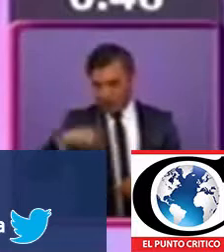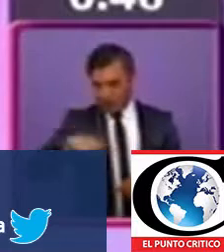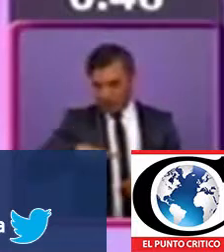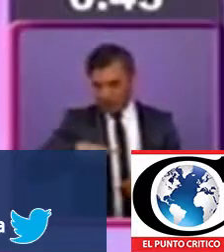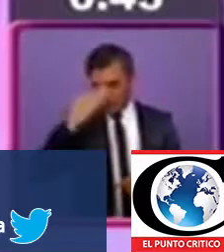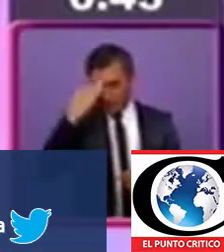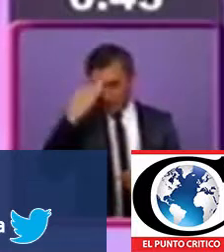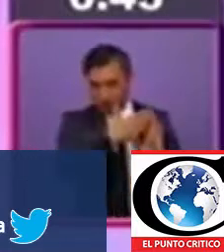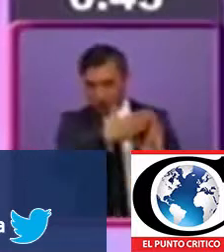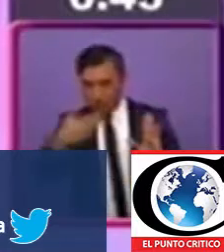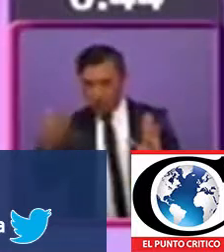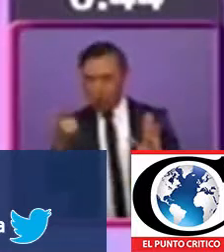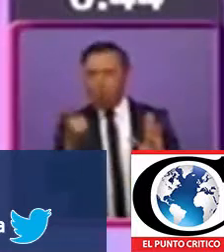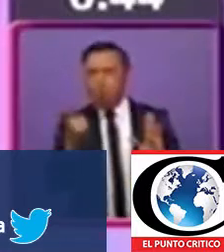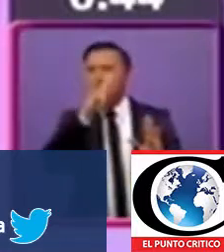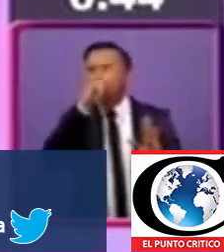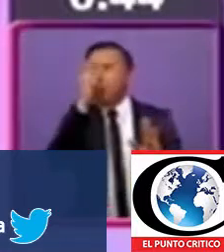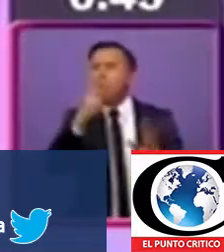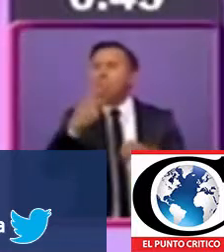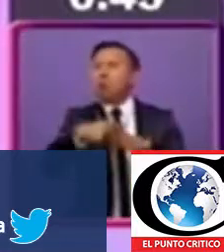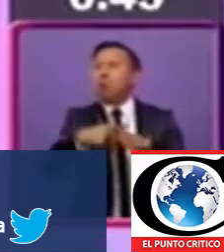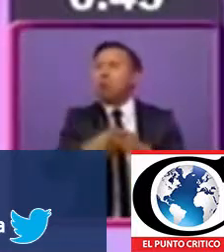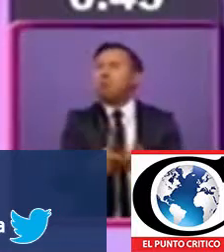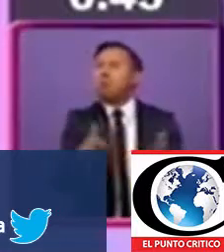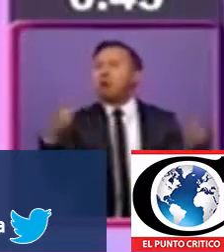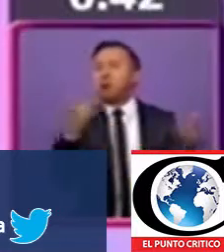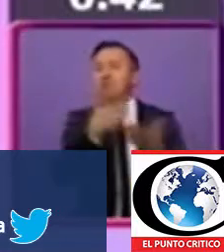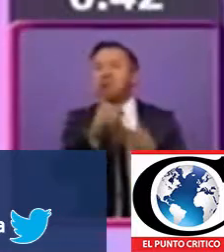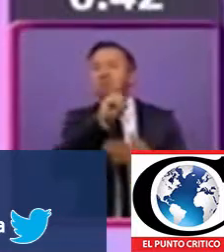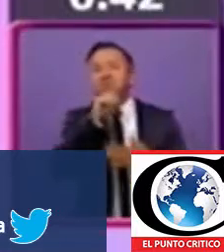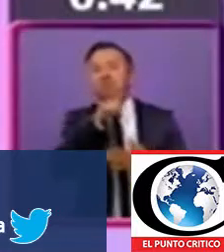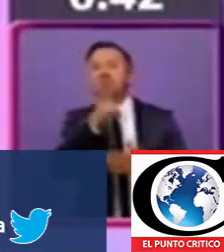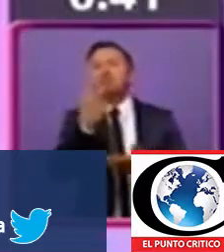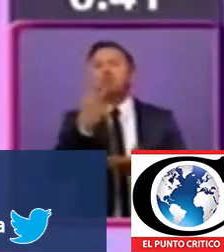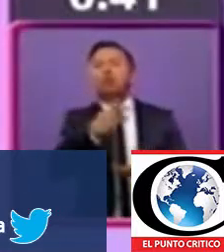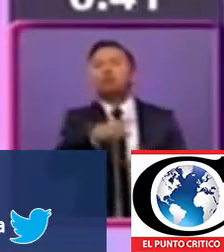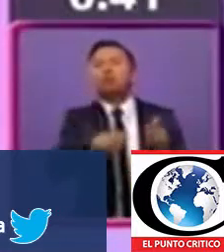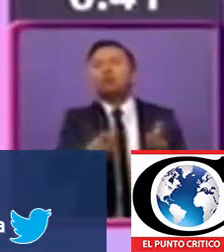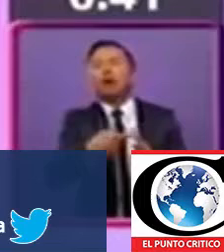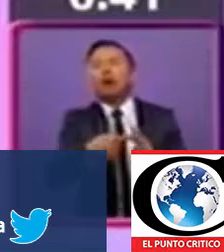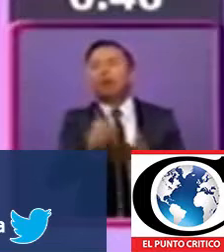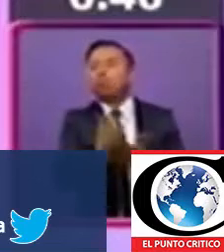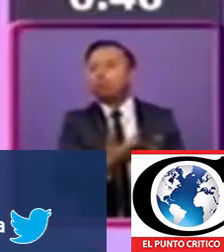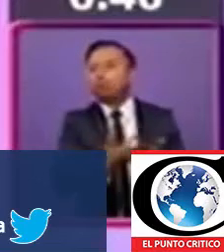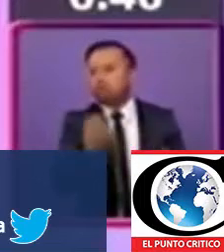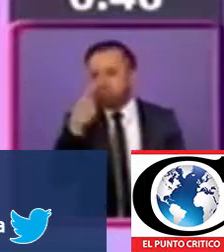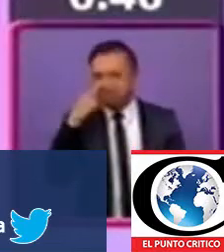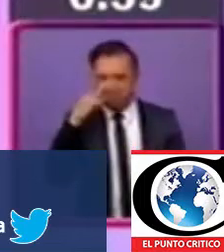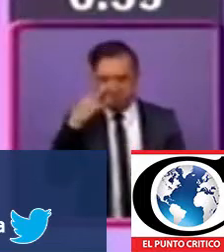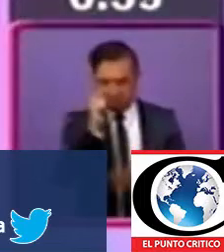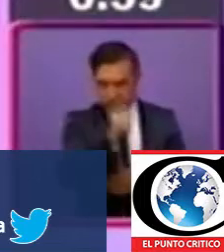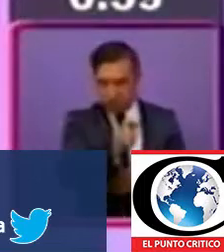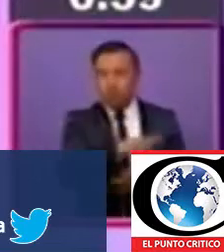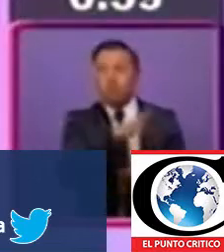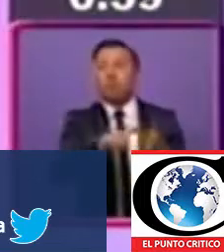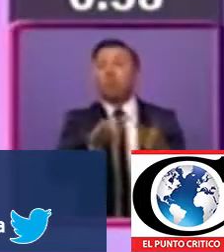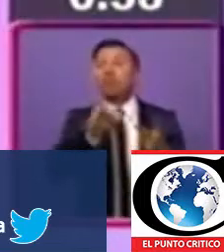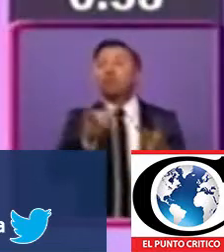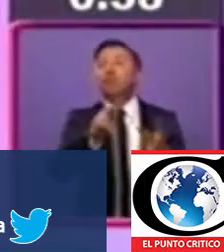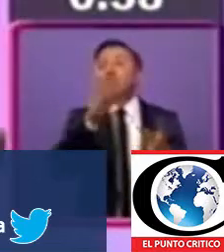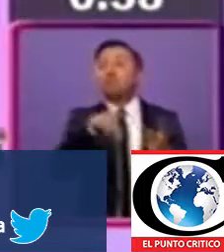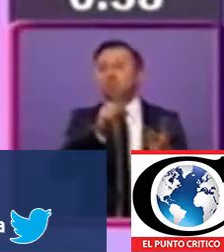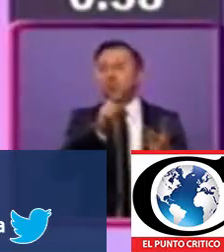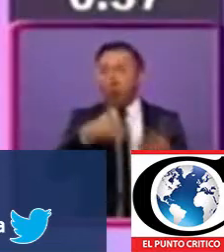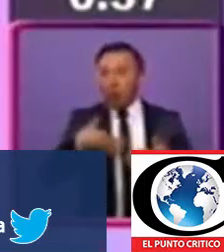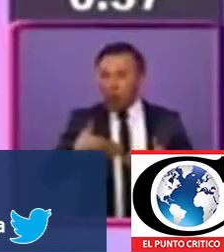declarara qué es lo que había pasado con ese desvío de dinero supuestamente de los salarios de los el trabajadores.